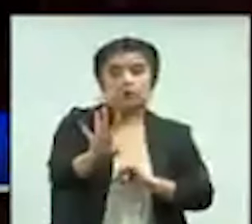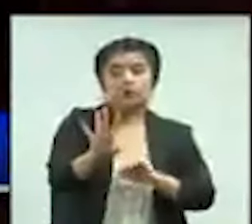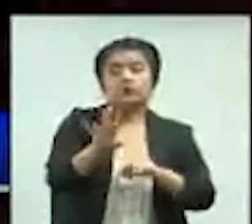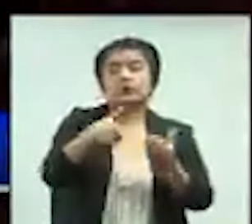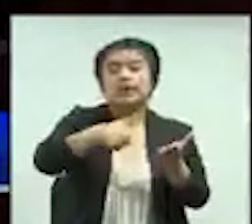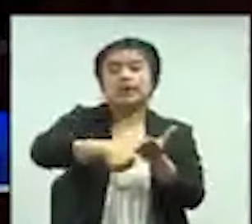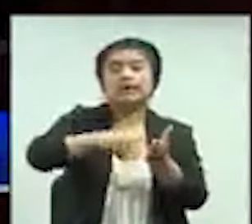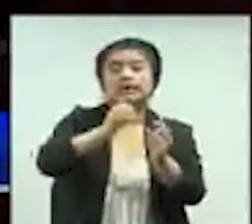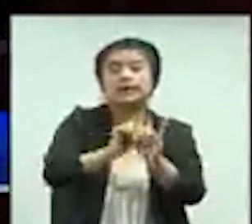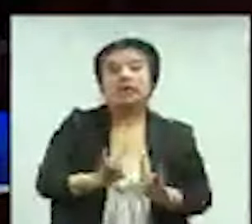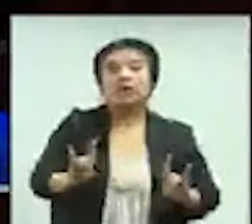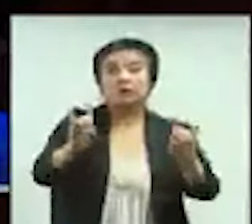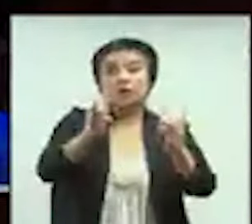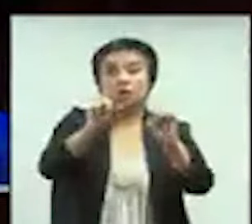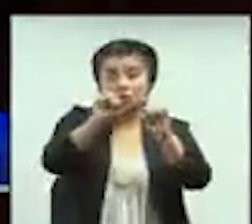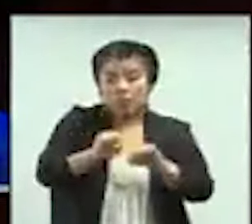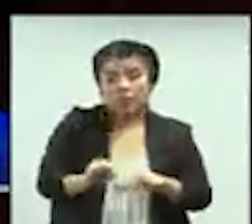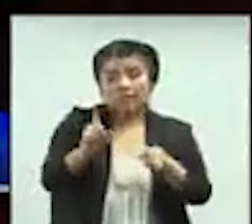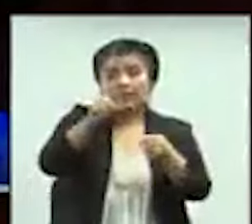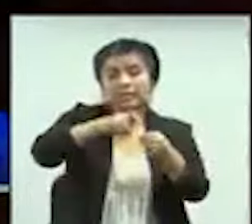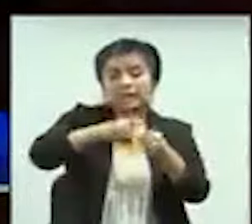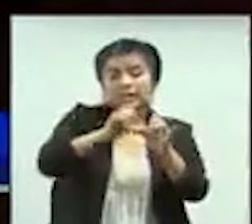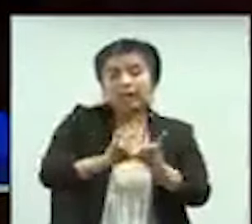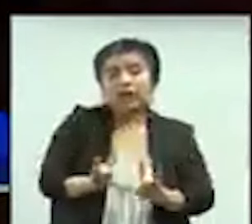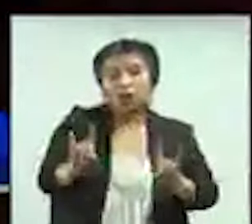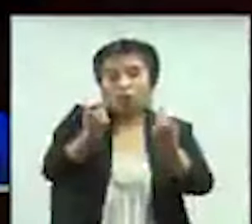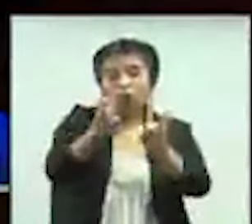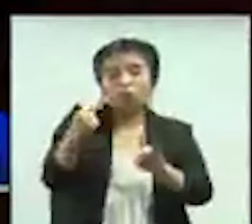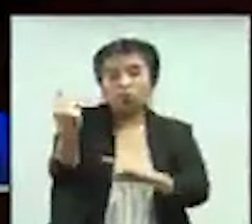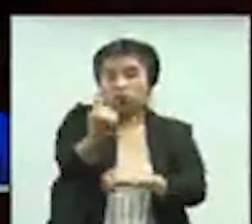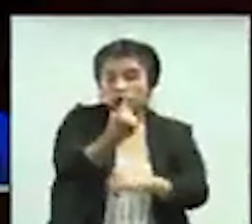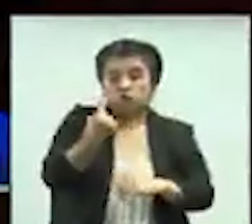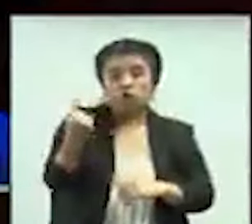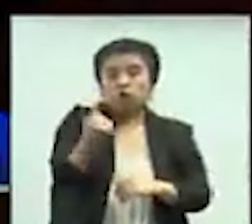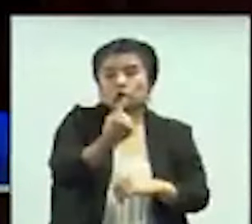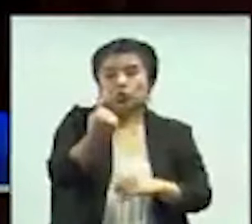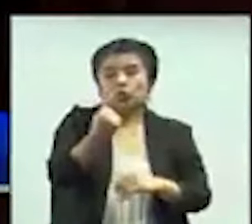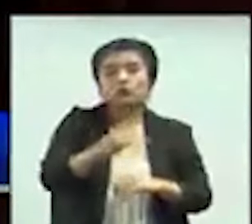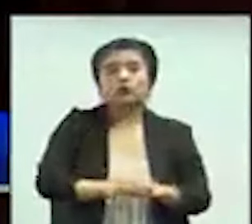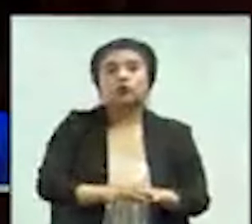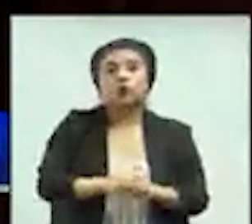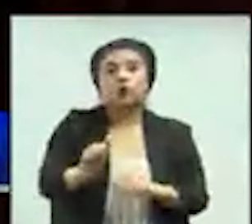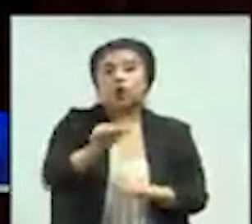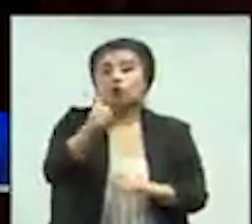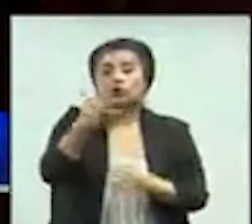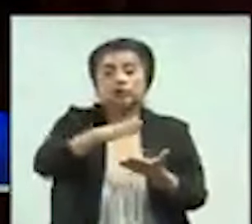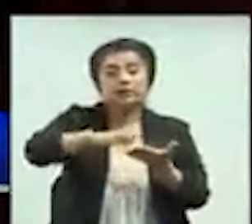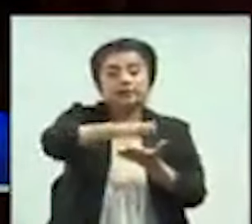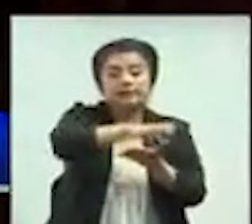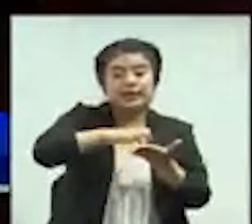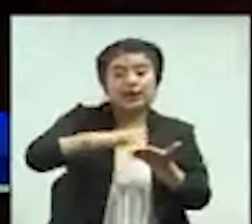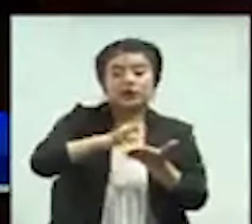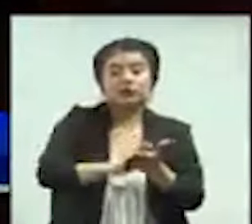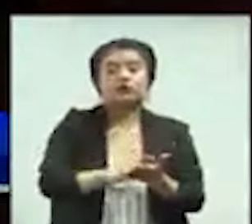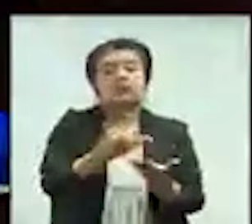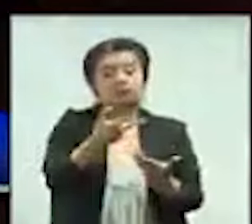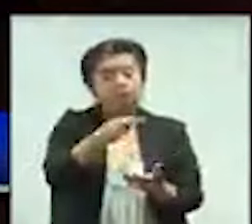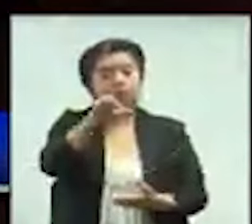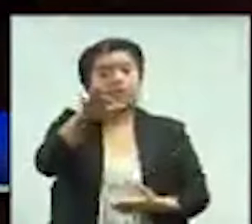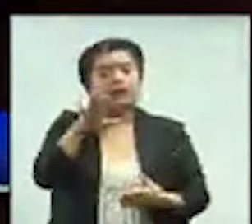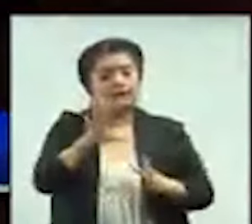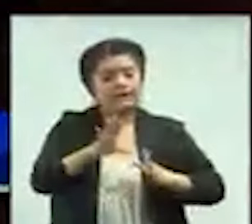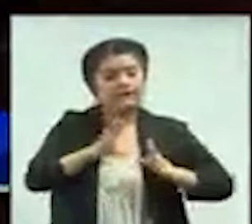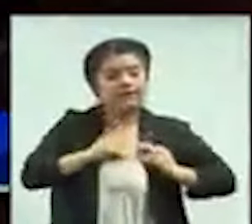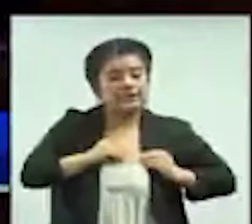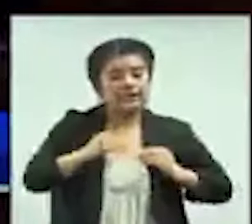las Naciones Unidas. Podrán ser miembros de las Naciones Unidas todos los demás estados amantes de la paz que acepten